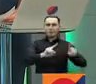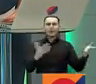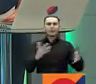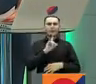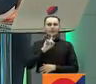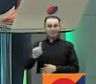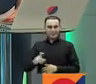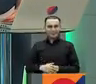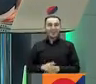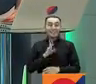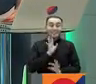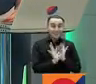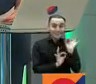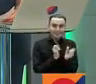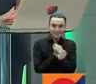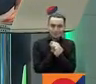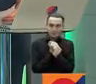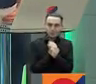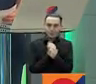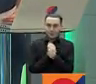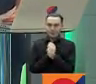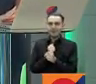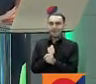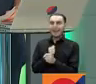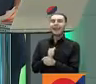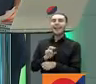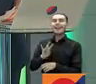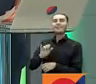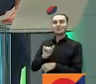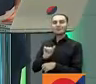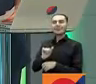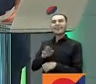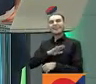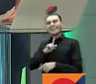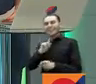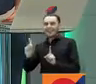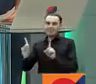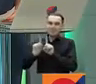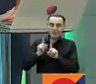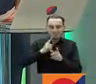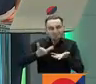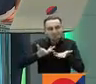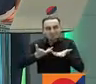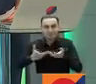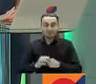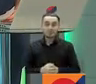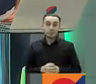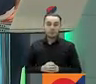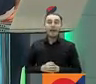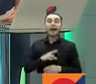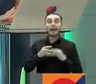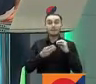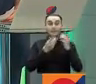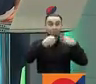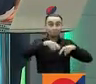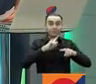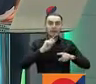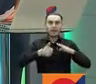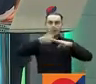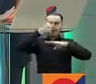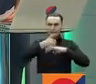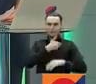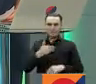Crianza Amorosa, liderada por la Primera Dama, se tomó un parque de la capital santandereana. El presidente Iván Duque también participó